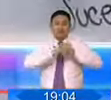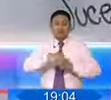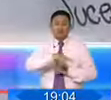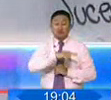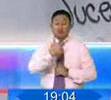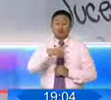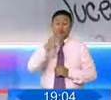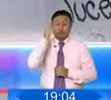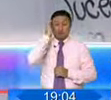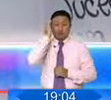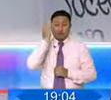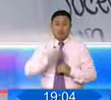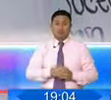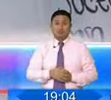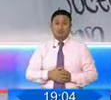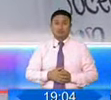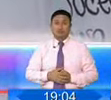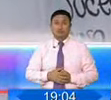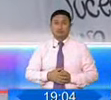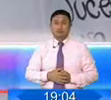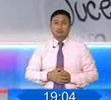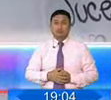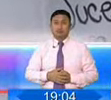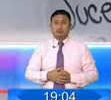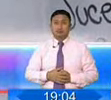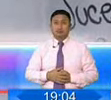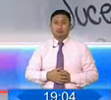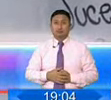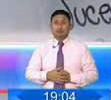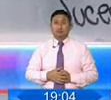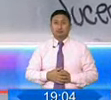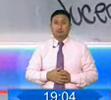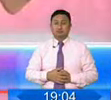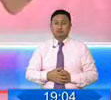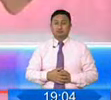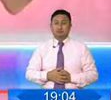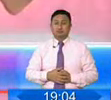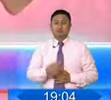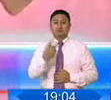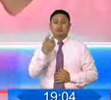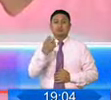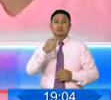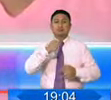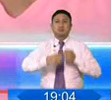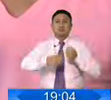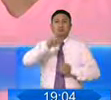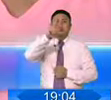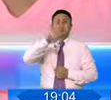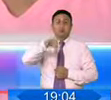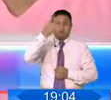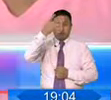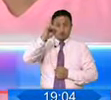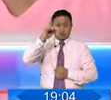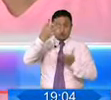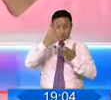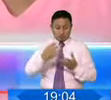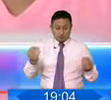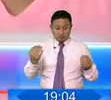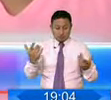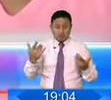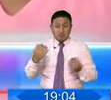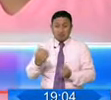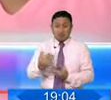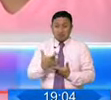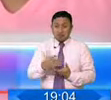temor de la familia del cabo y La Quiche. 12 de mayo del 2018 desapareció y desde ese día no se sabe nada,